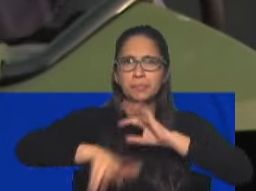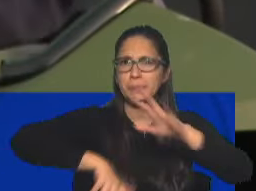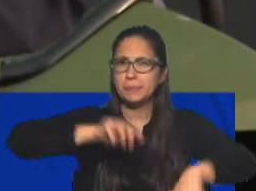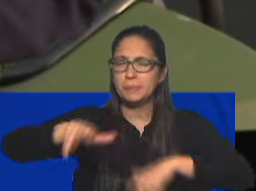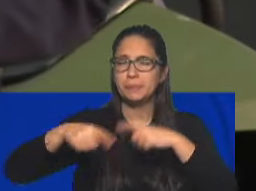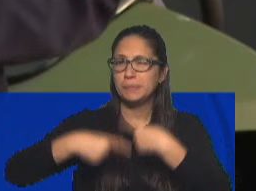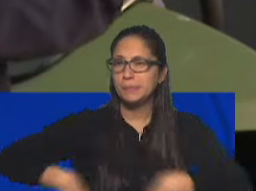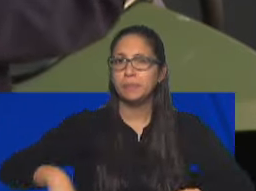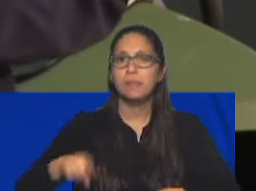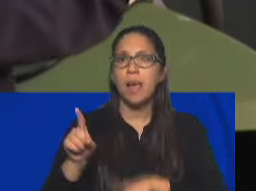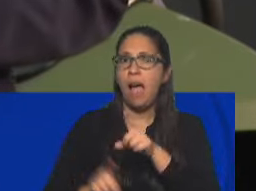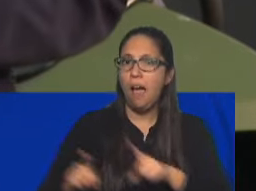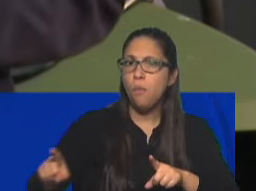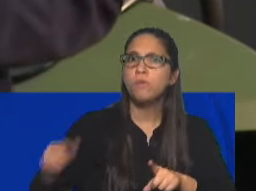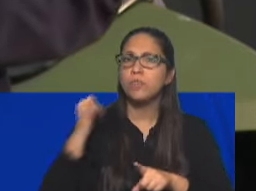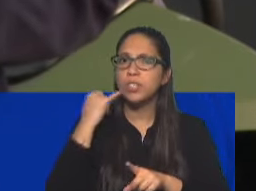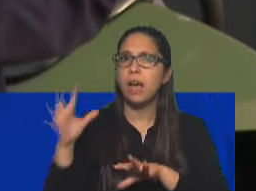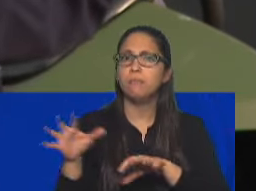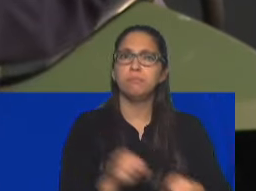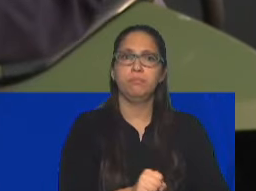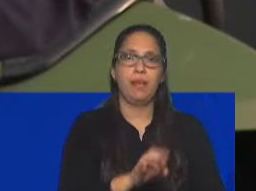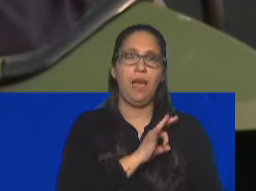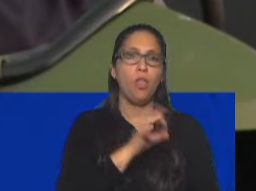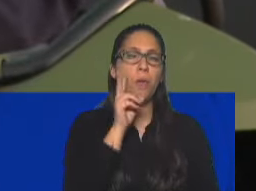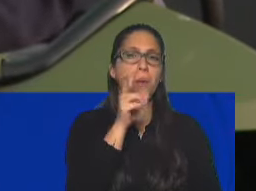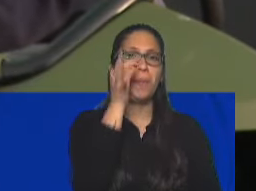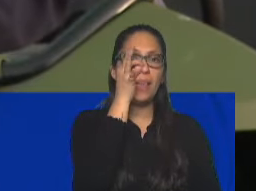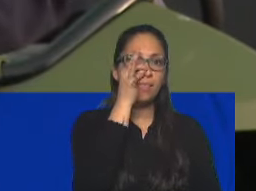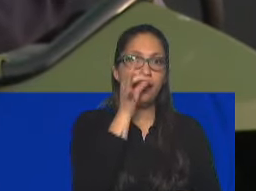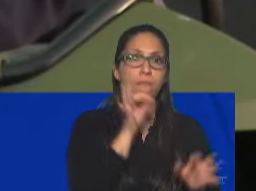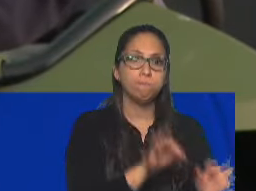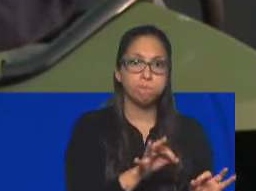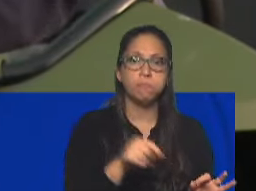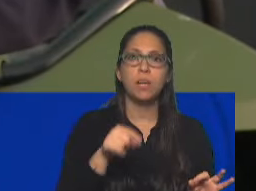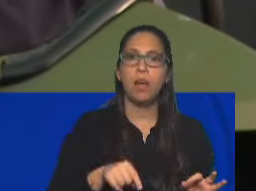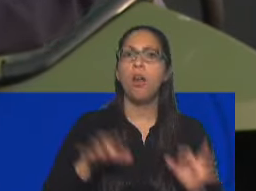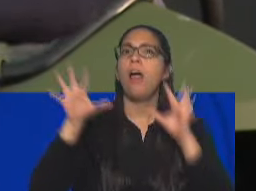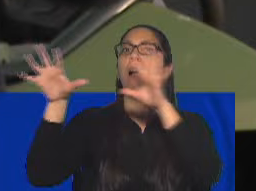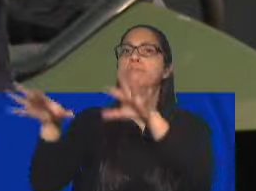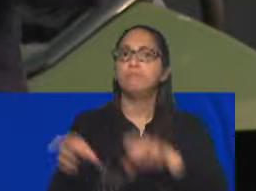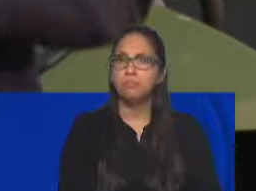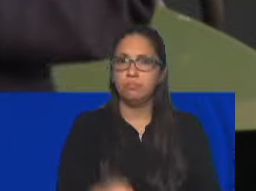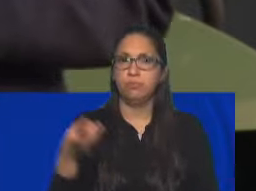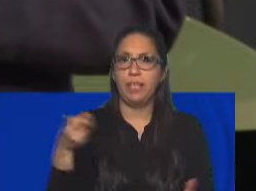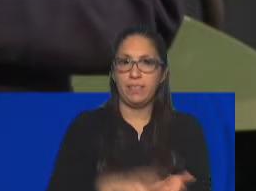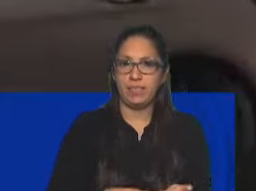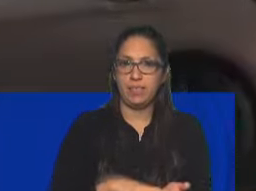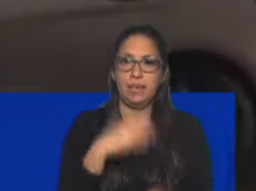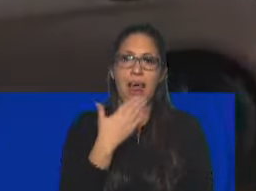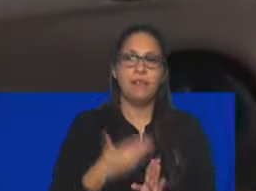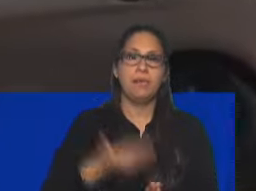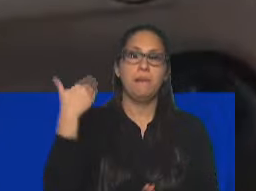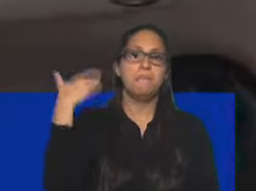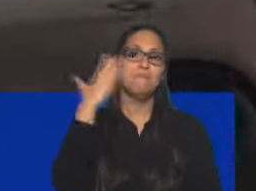banda ya fue detenida en el 2020 y la volvimos a detener con un trabajo que comenzó en